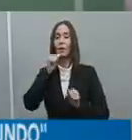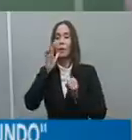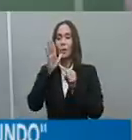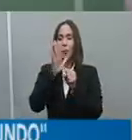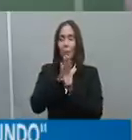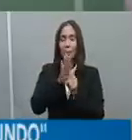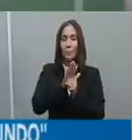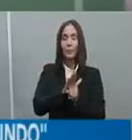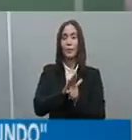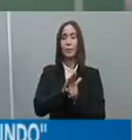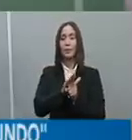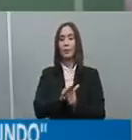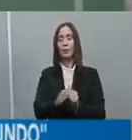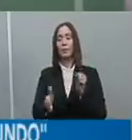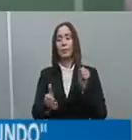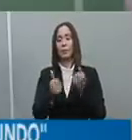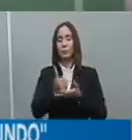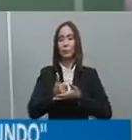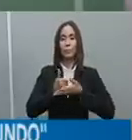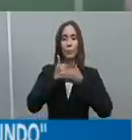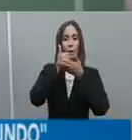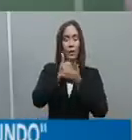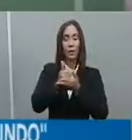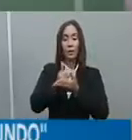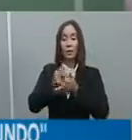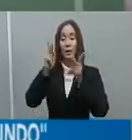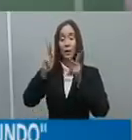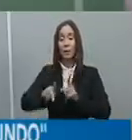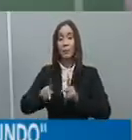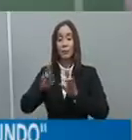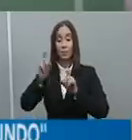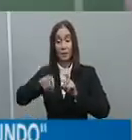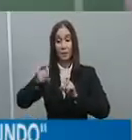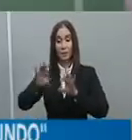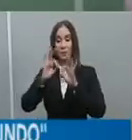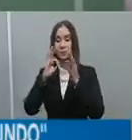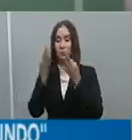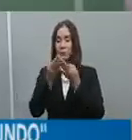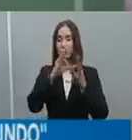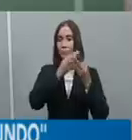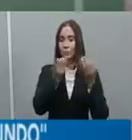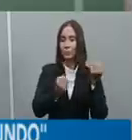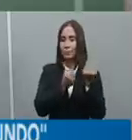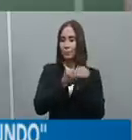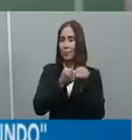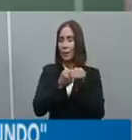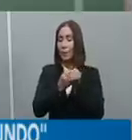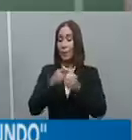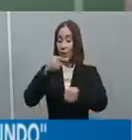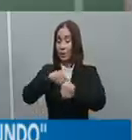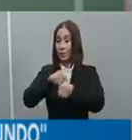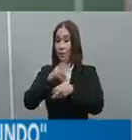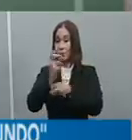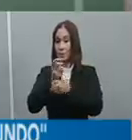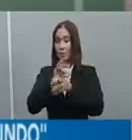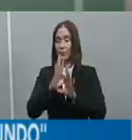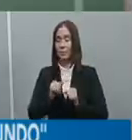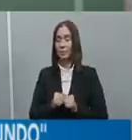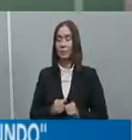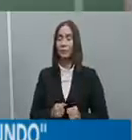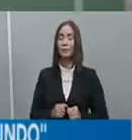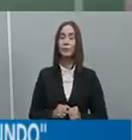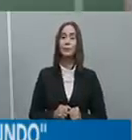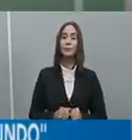comprometido, capaz de llegar hasta los hogares de las familias para darles su apoyo cuando más lo necesitan. En